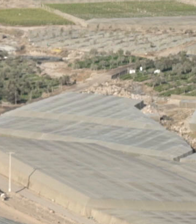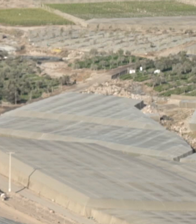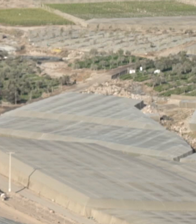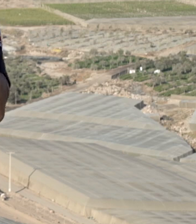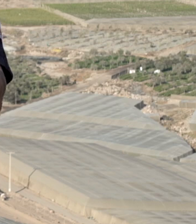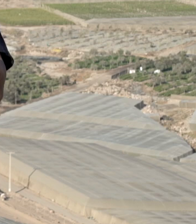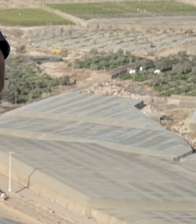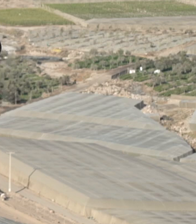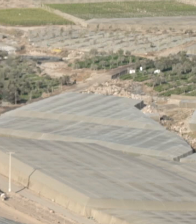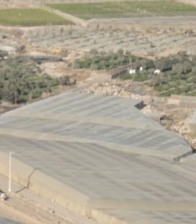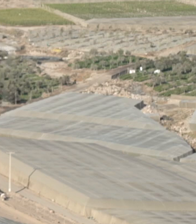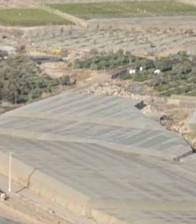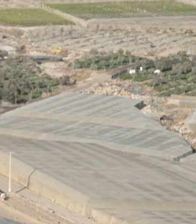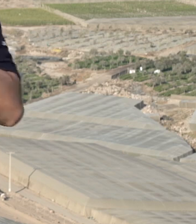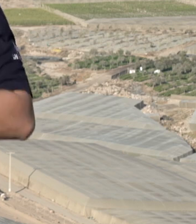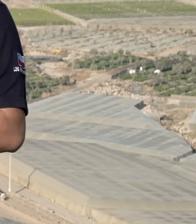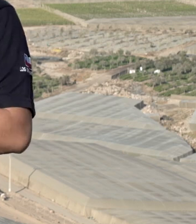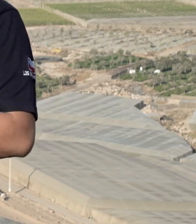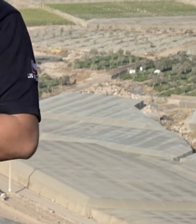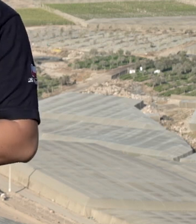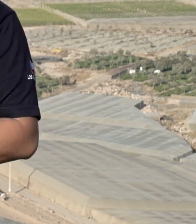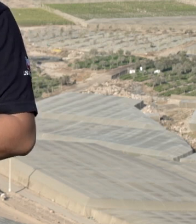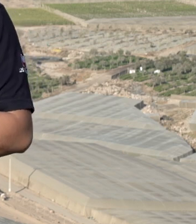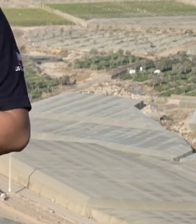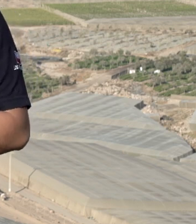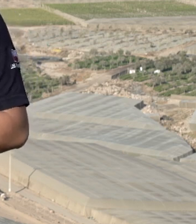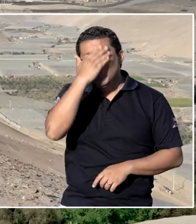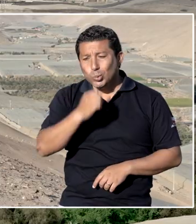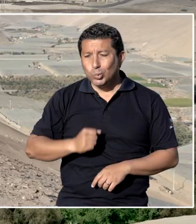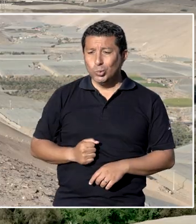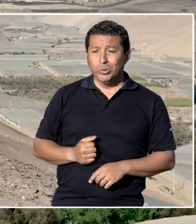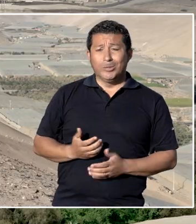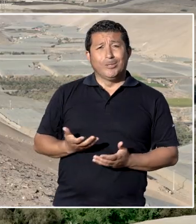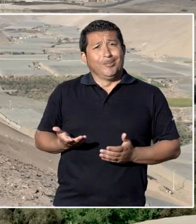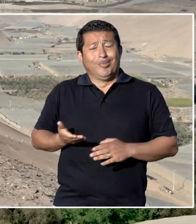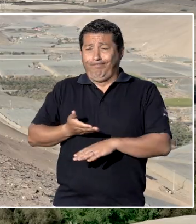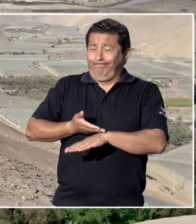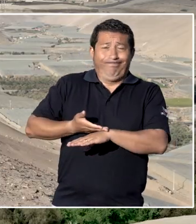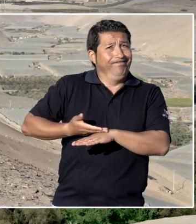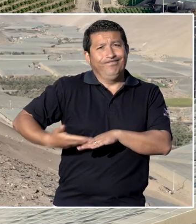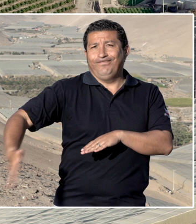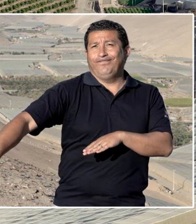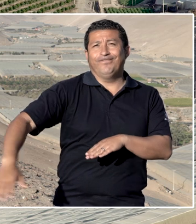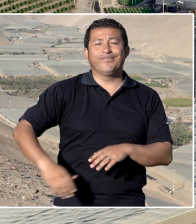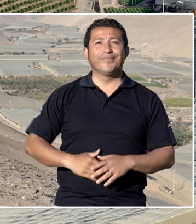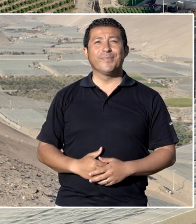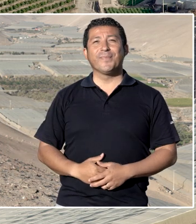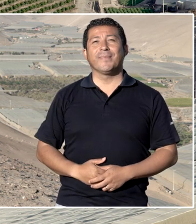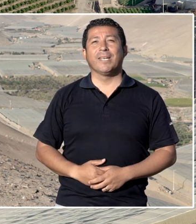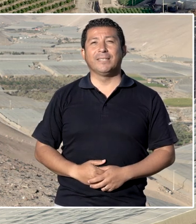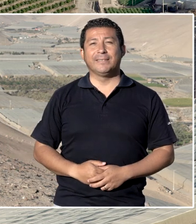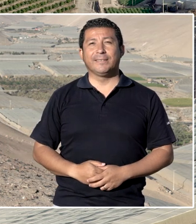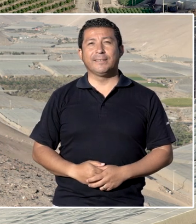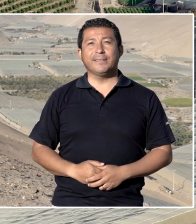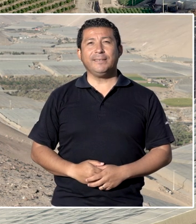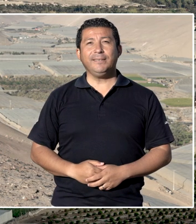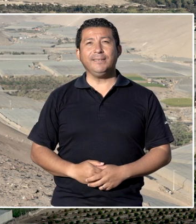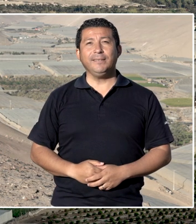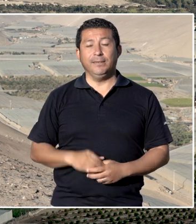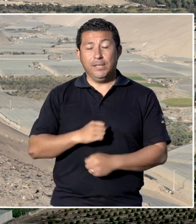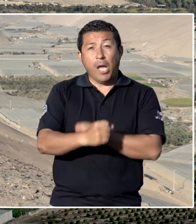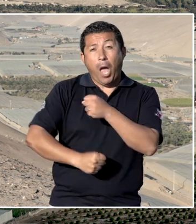del picaflor de arica ha preocupado a las autoridades aunque lamentablemente han reaccionado tardíamente